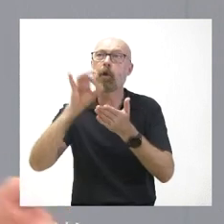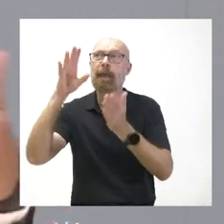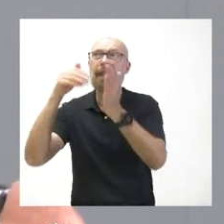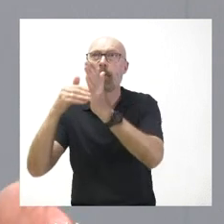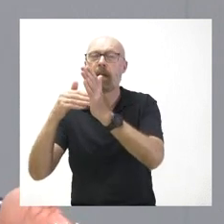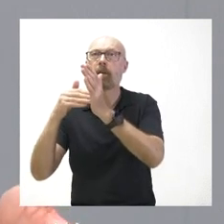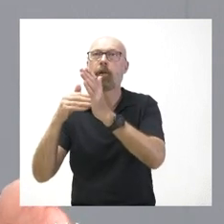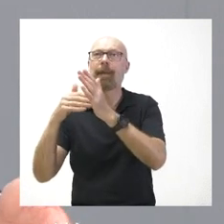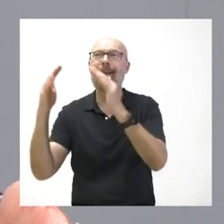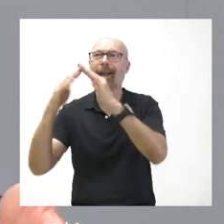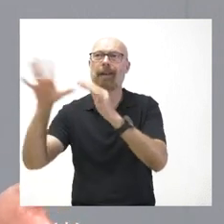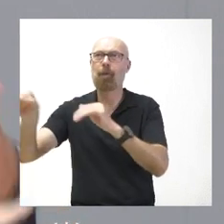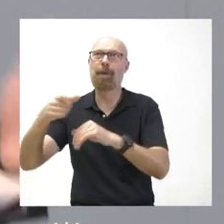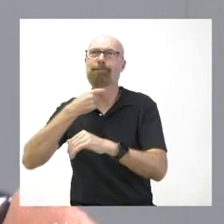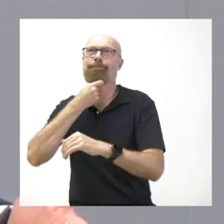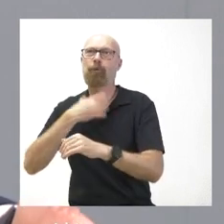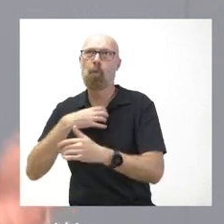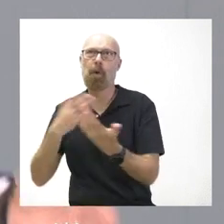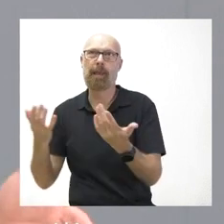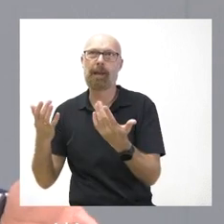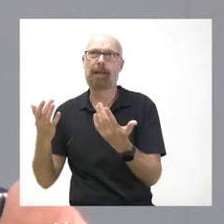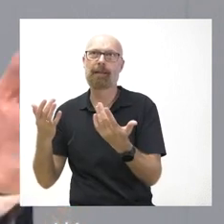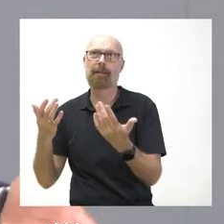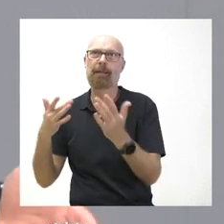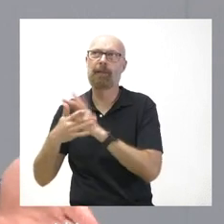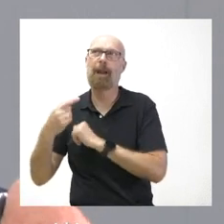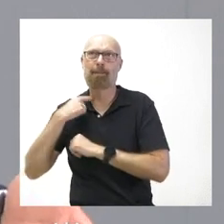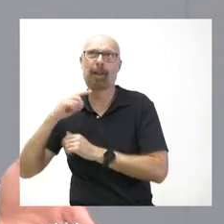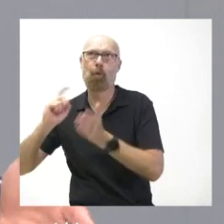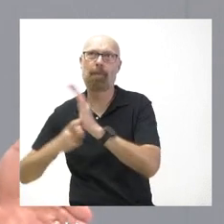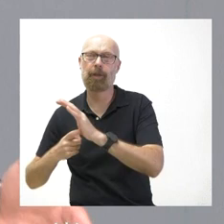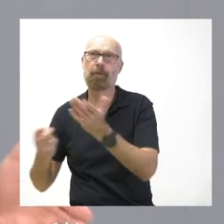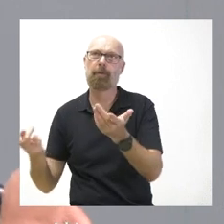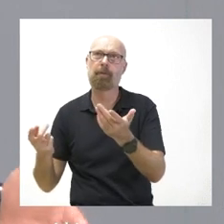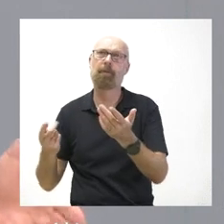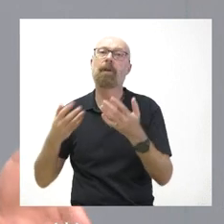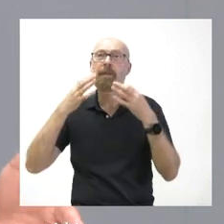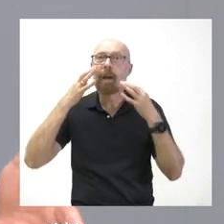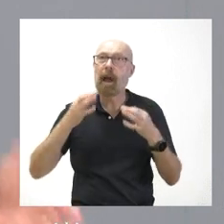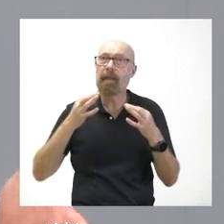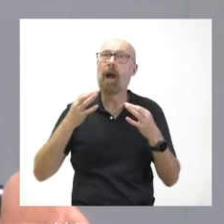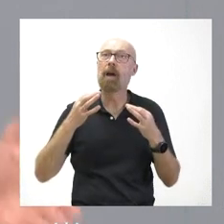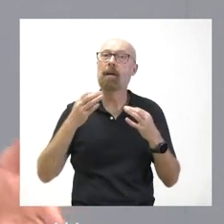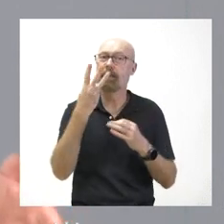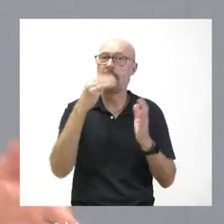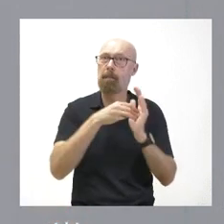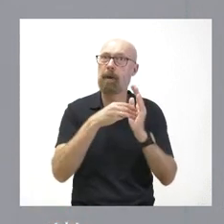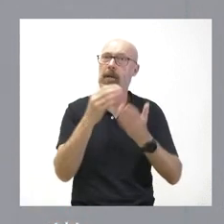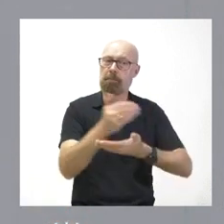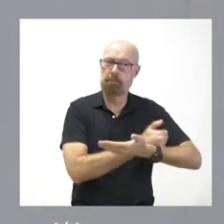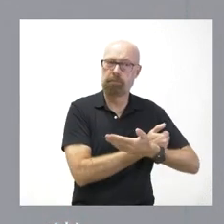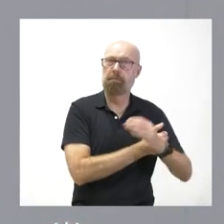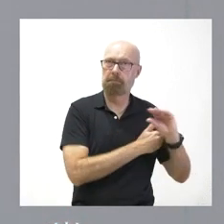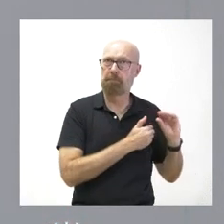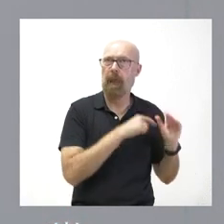haciendo por un lado es recaudar 3,000 por eh Esa venta de esa vivienda para ese joven que no la